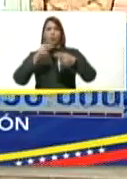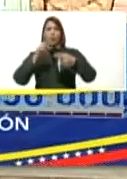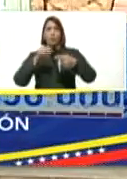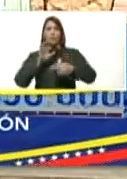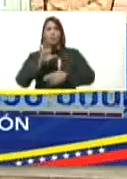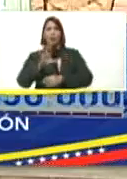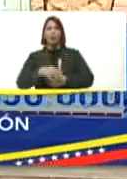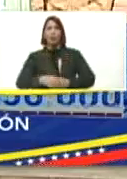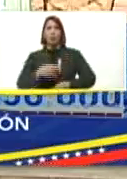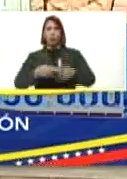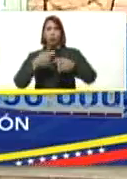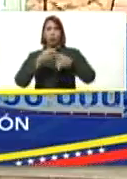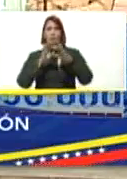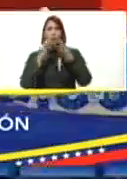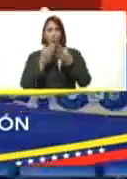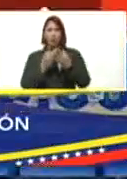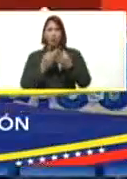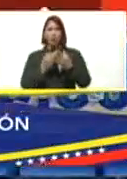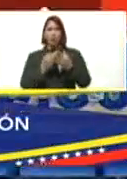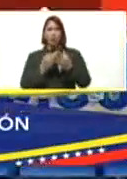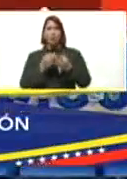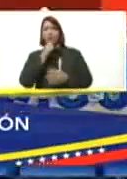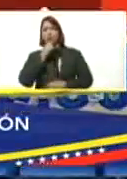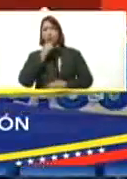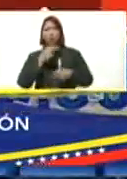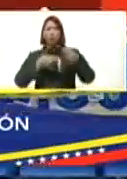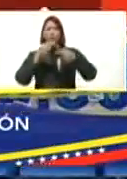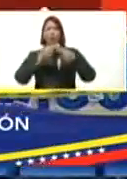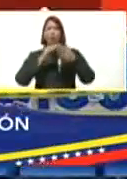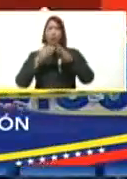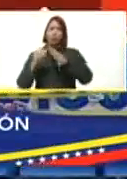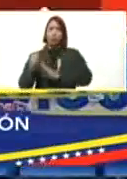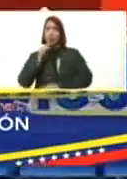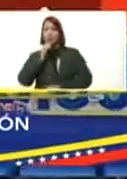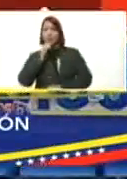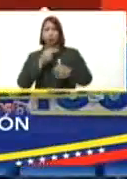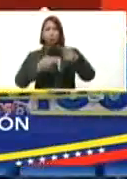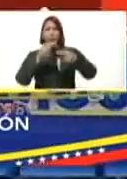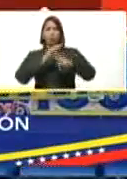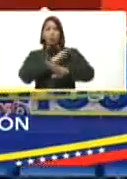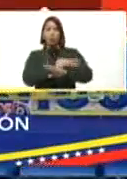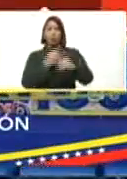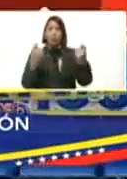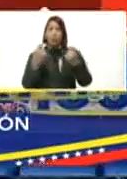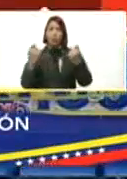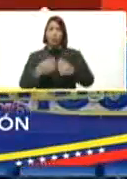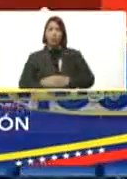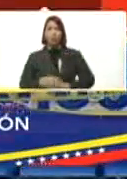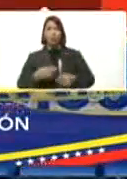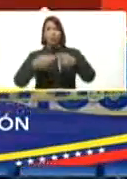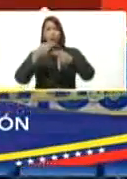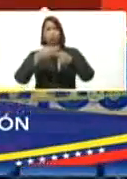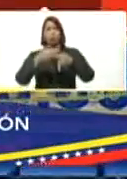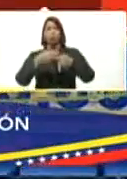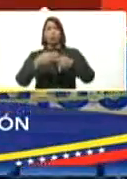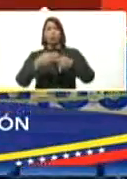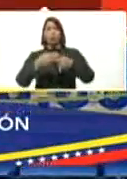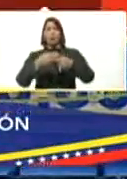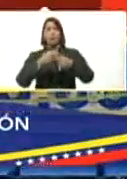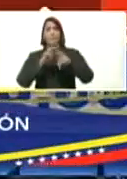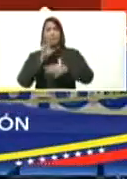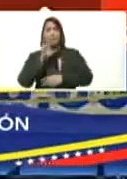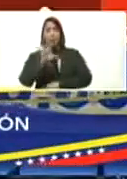¿Qué construye familia? ¿Quién construye comunidad? ¿Quién construye poder popular? Construye